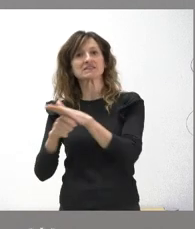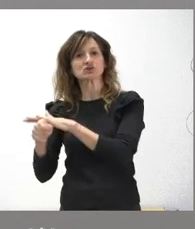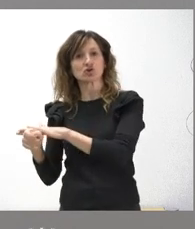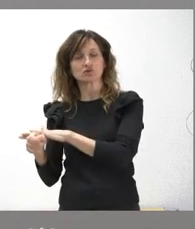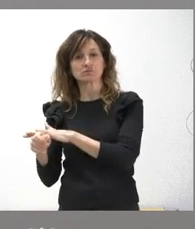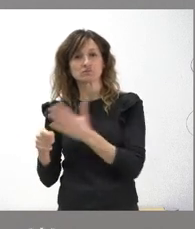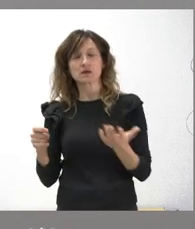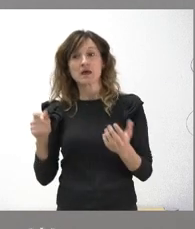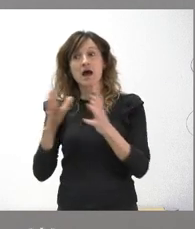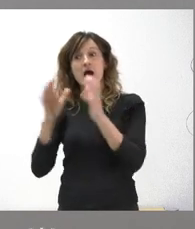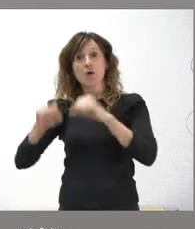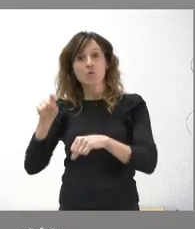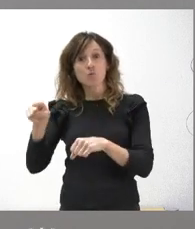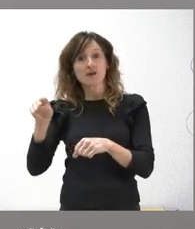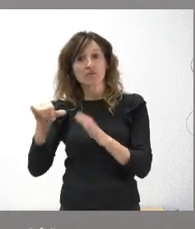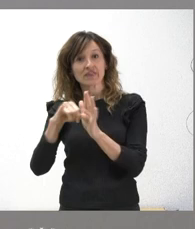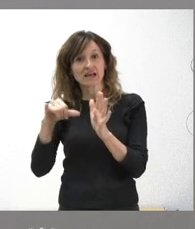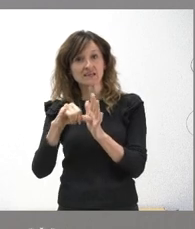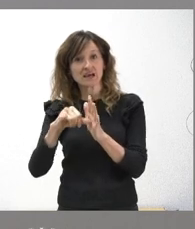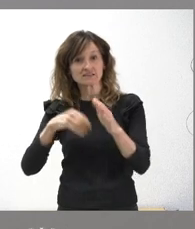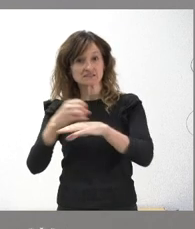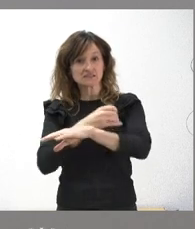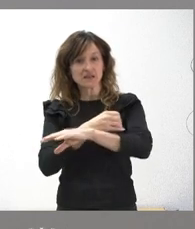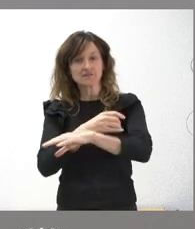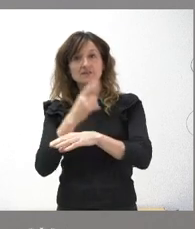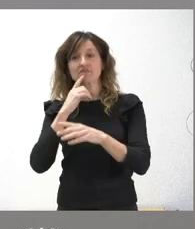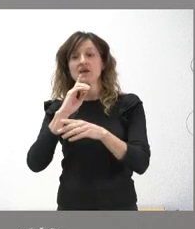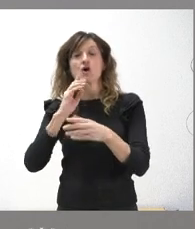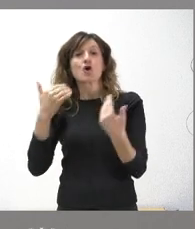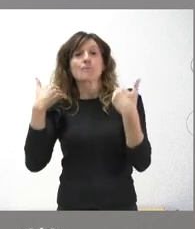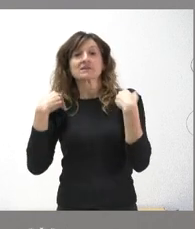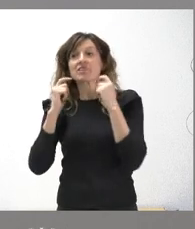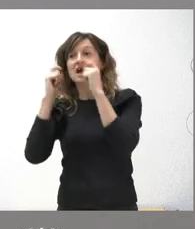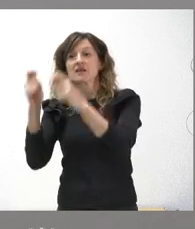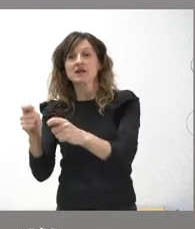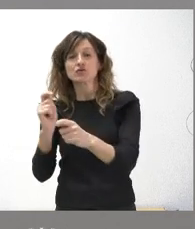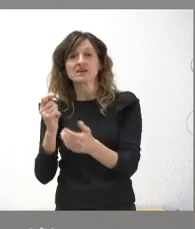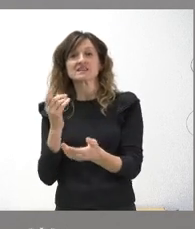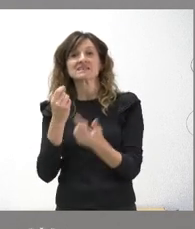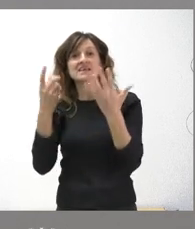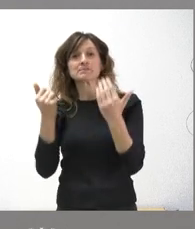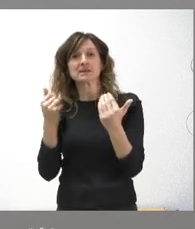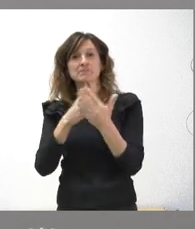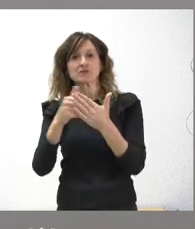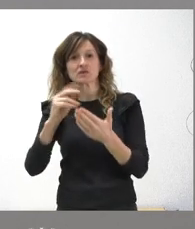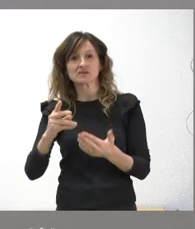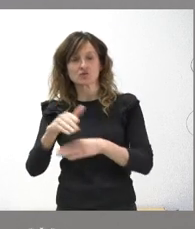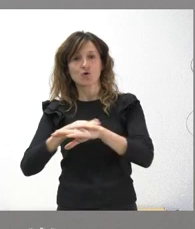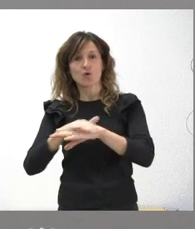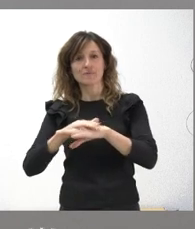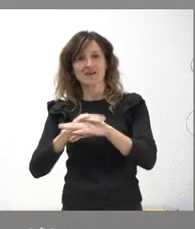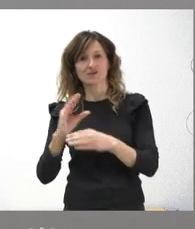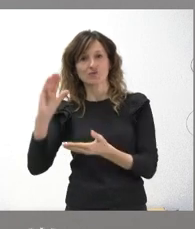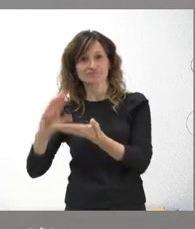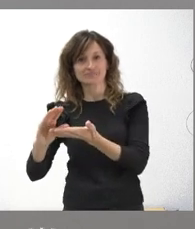preocupa de ese acuerdo en ese tema concreto de cercanías no es que se vaya a transferir la competencia Y es que se pongan 6,000 millones de euros sobre la mesa por parte del gobierno porque